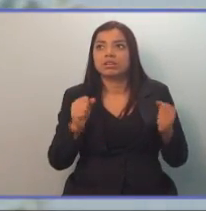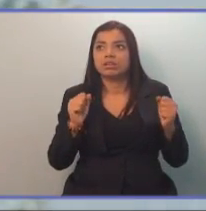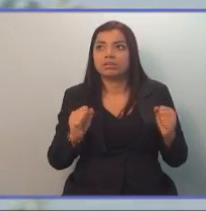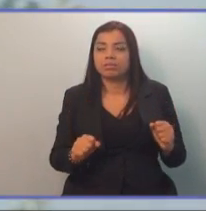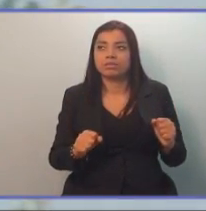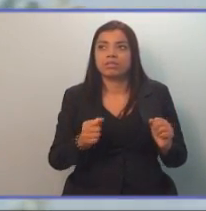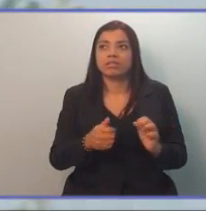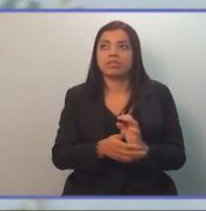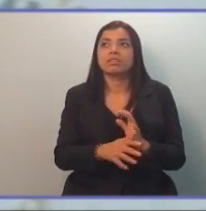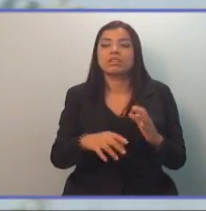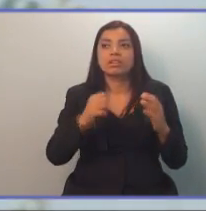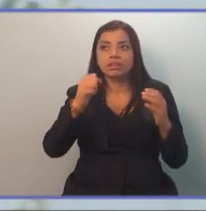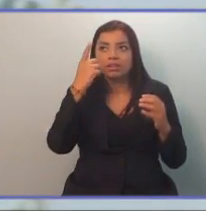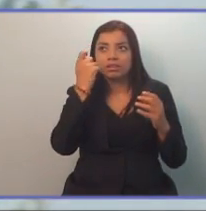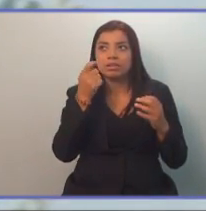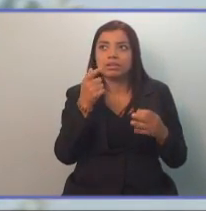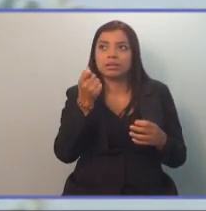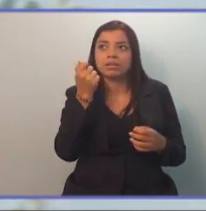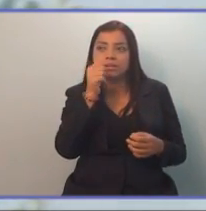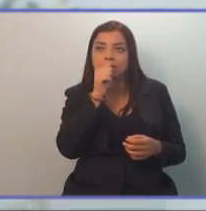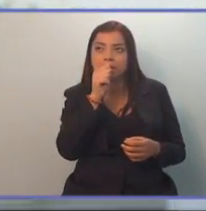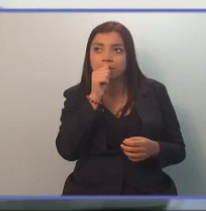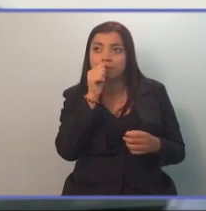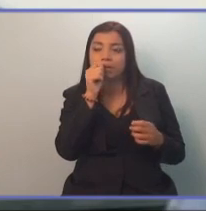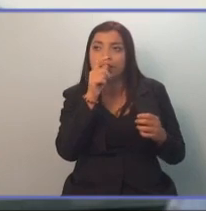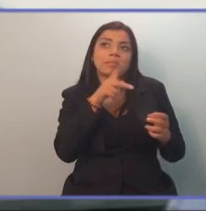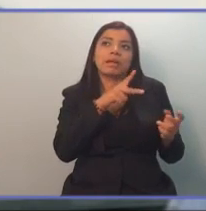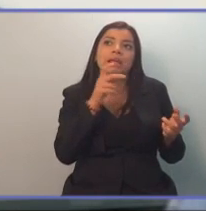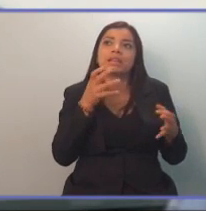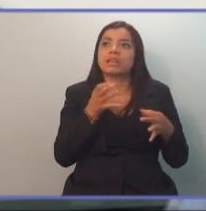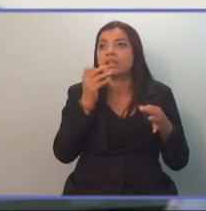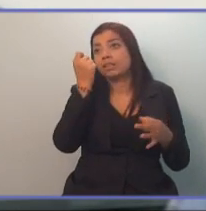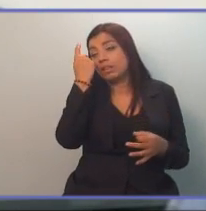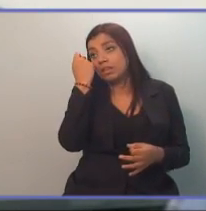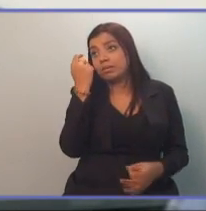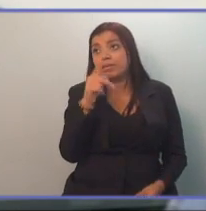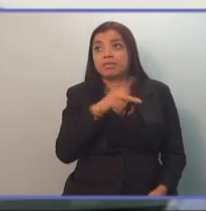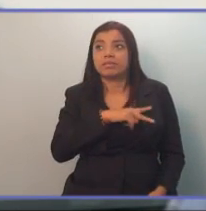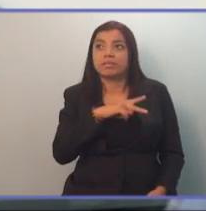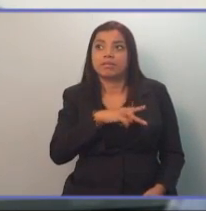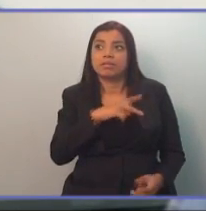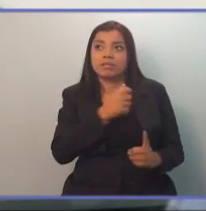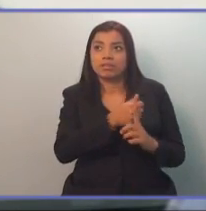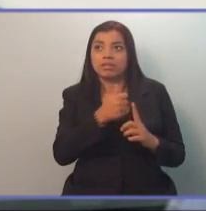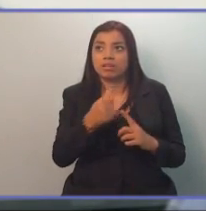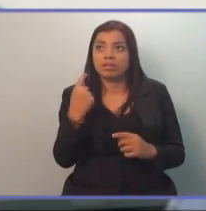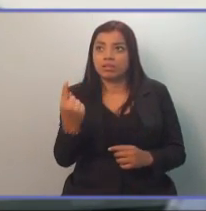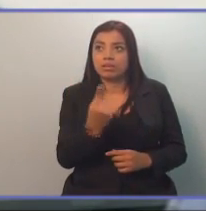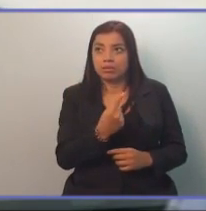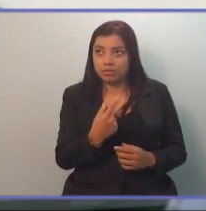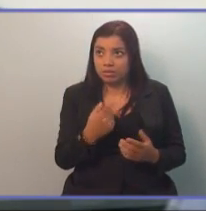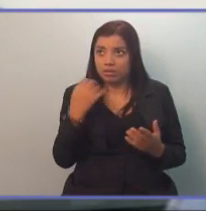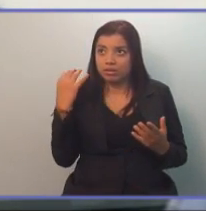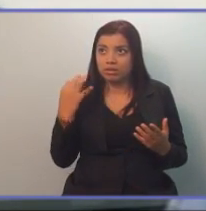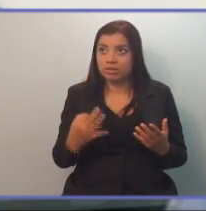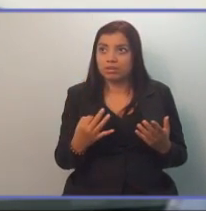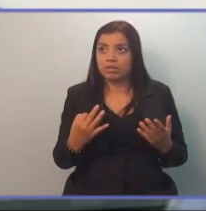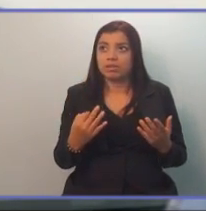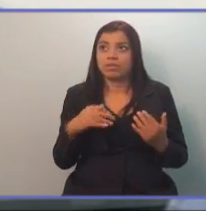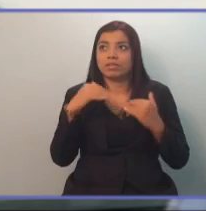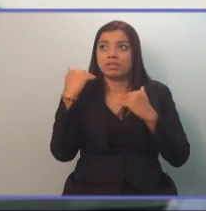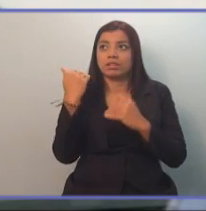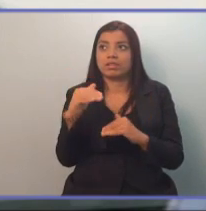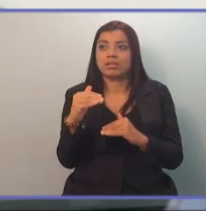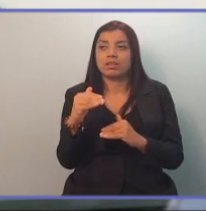de interpretación personal y de la independencia que cada juez tiene, debe de tener